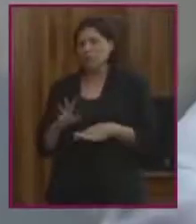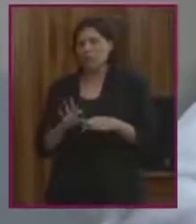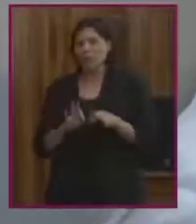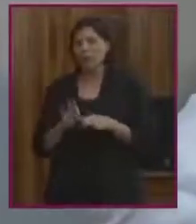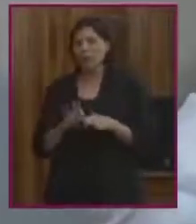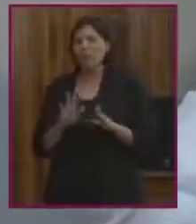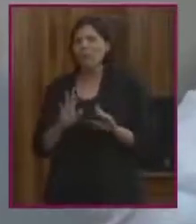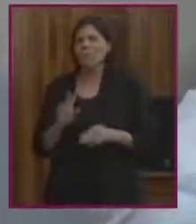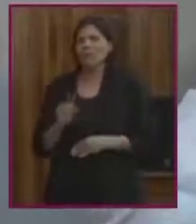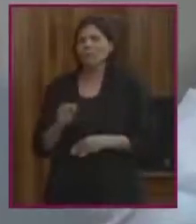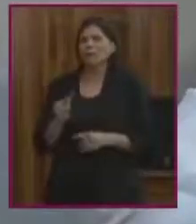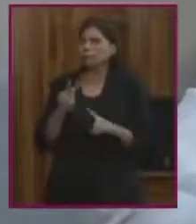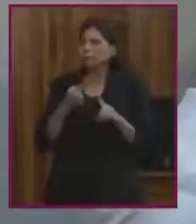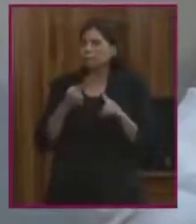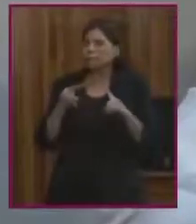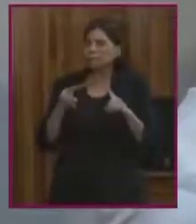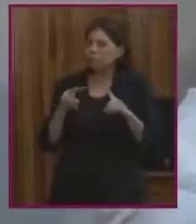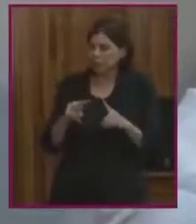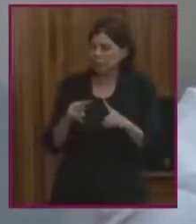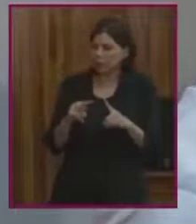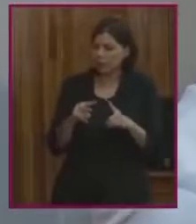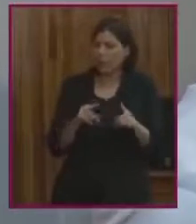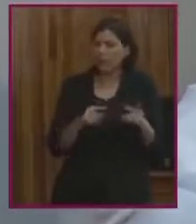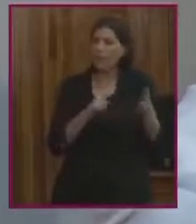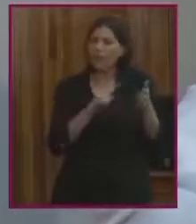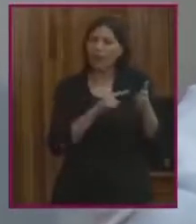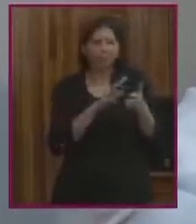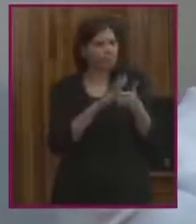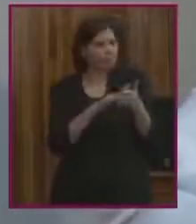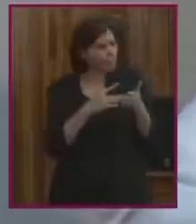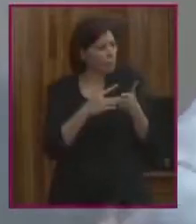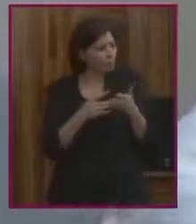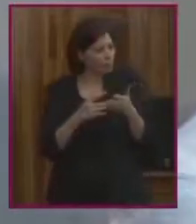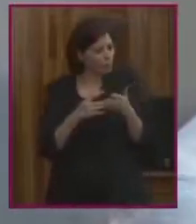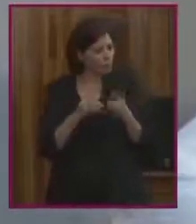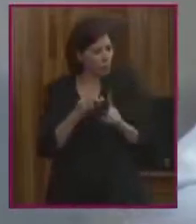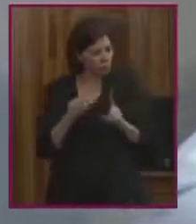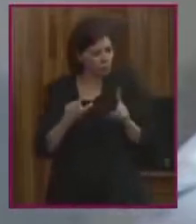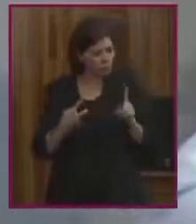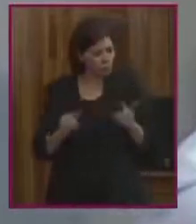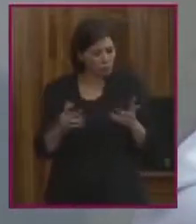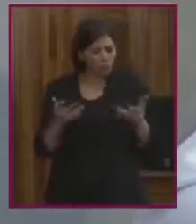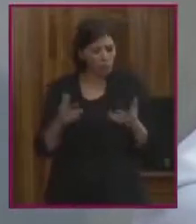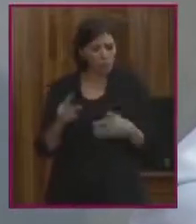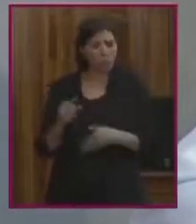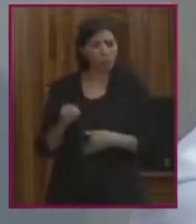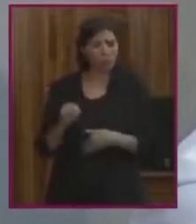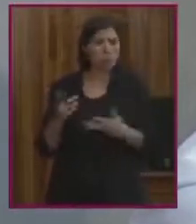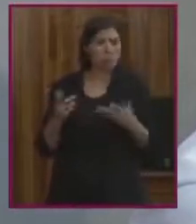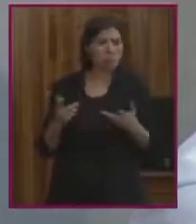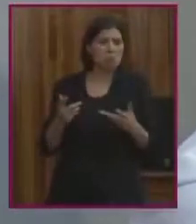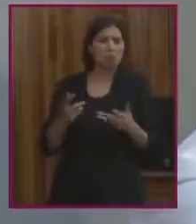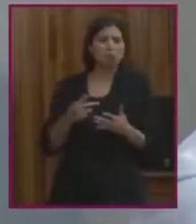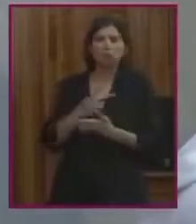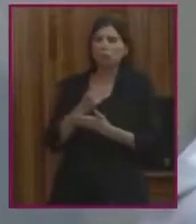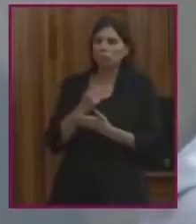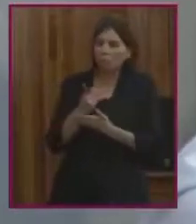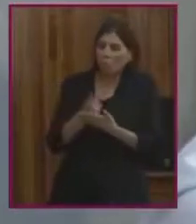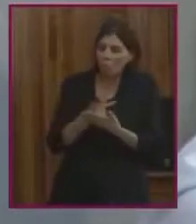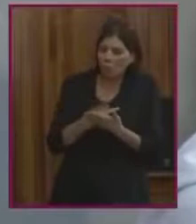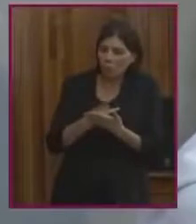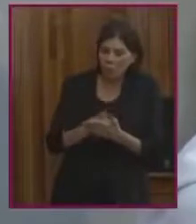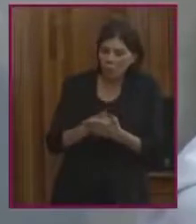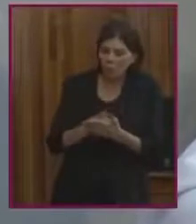atender a lo que me marca el currículum nacional, sino un proyecto que realmente incida en algún factor crítico que se vive en